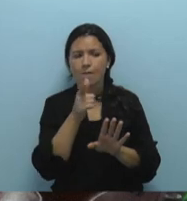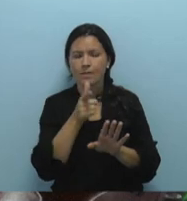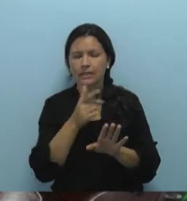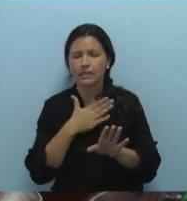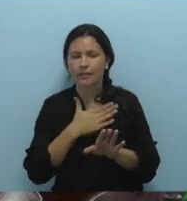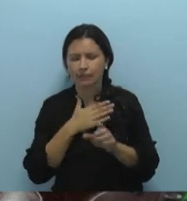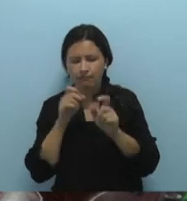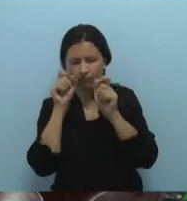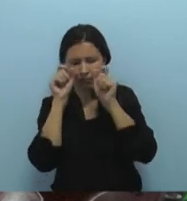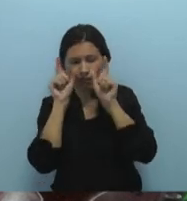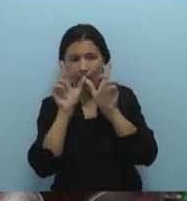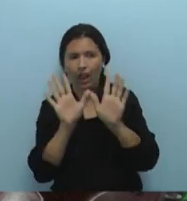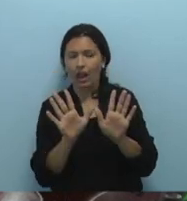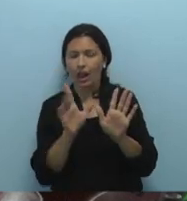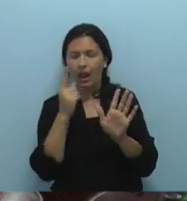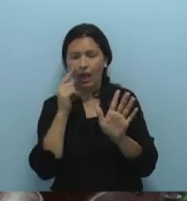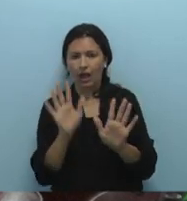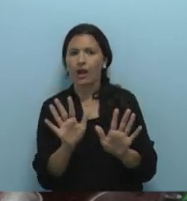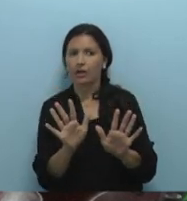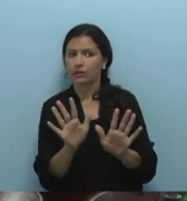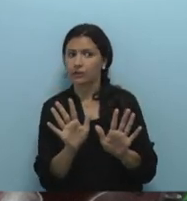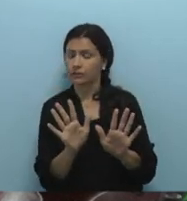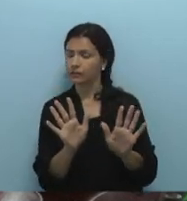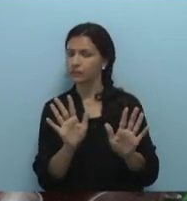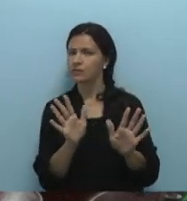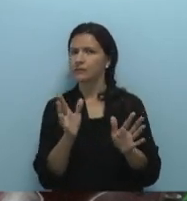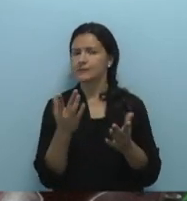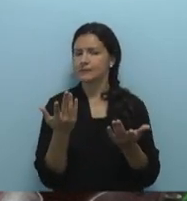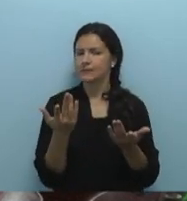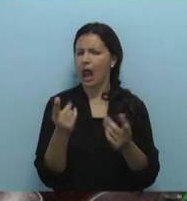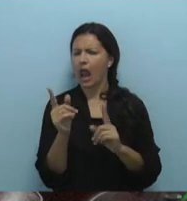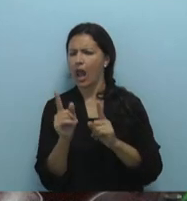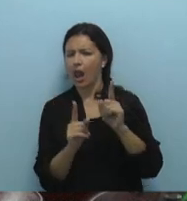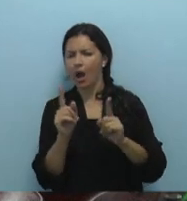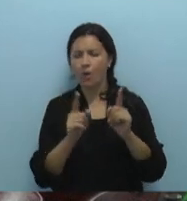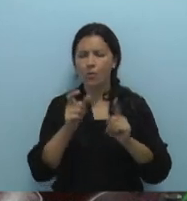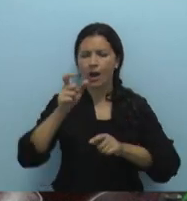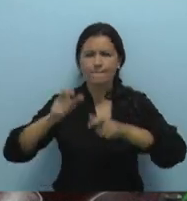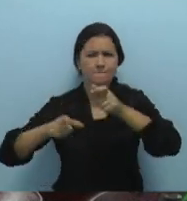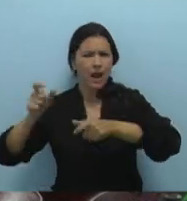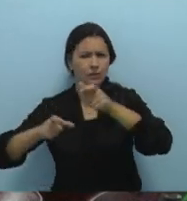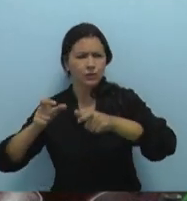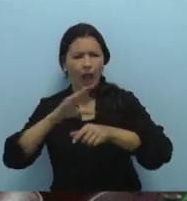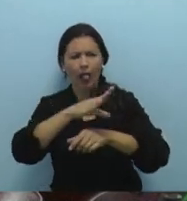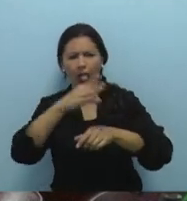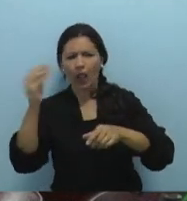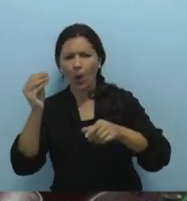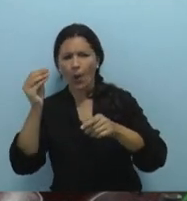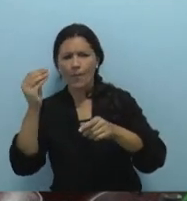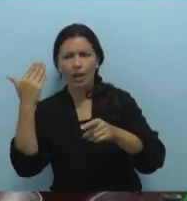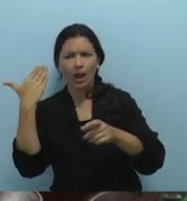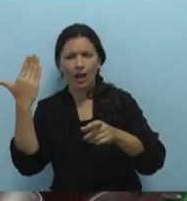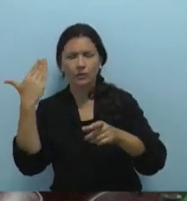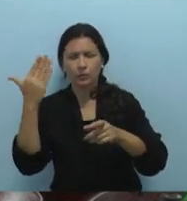y me preocupa muchas veces que se imite o se copie ese mismo discurso,